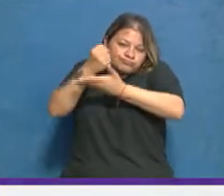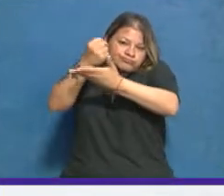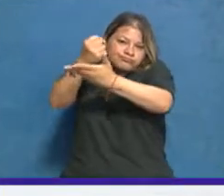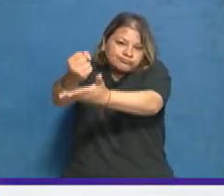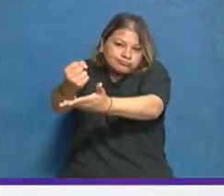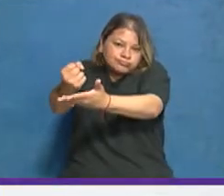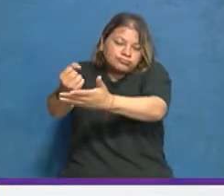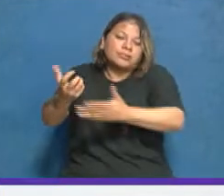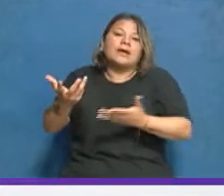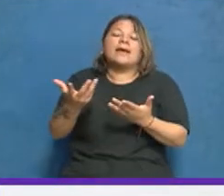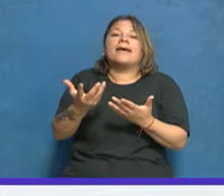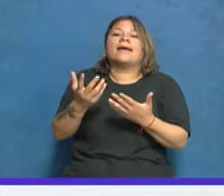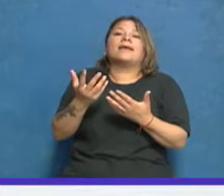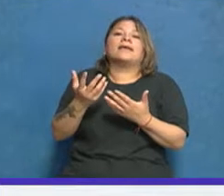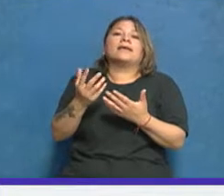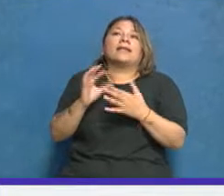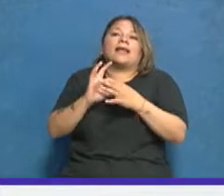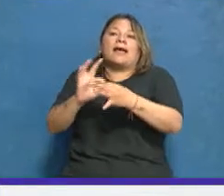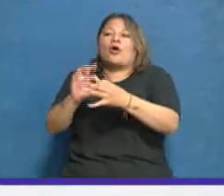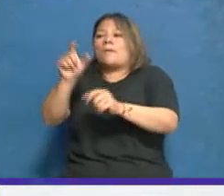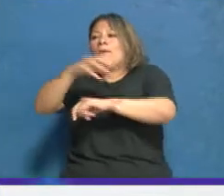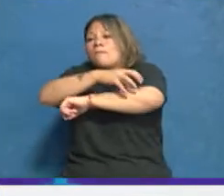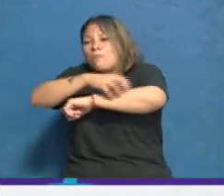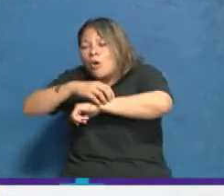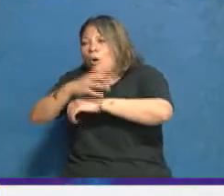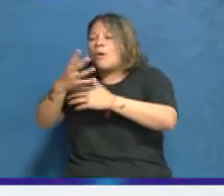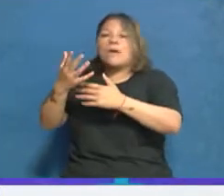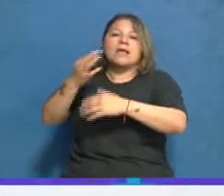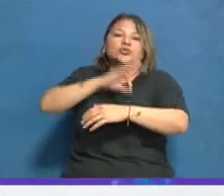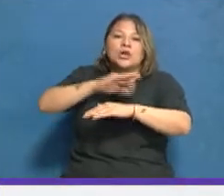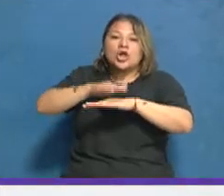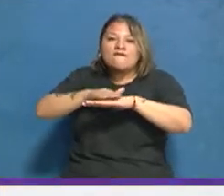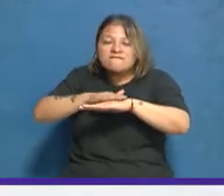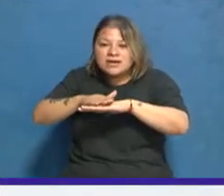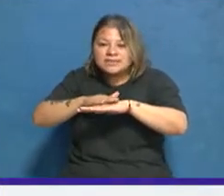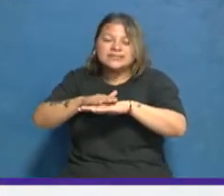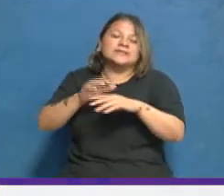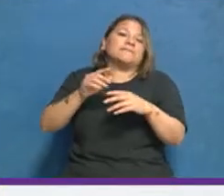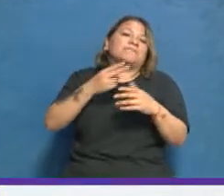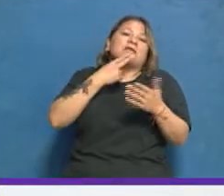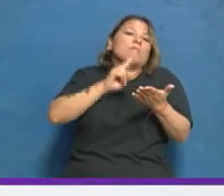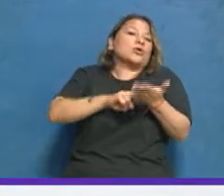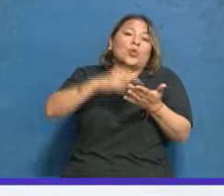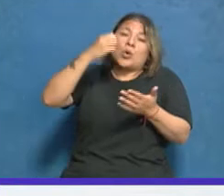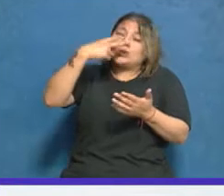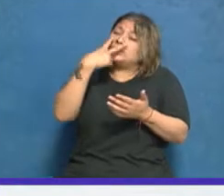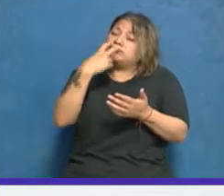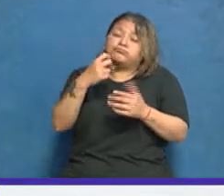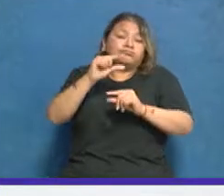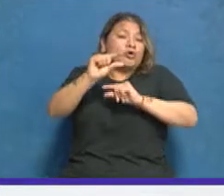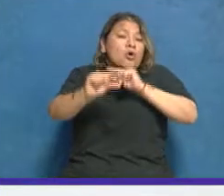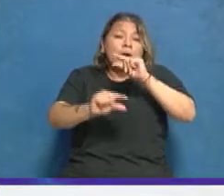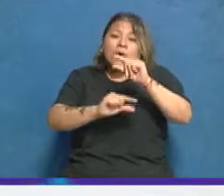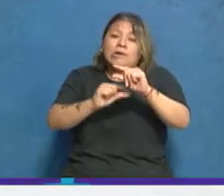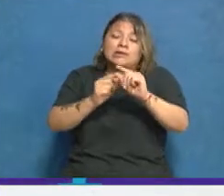estos apartados que tienen que ver con la vulnerabilidad social. Tarifa eléctrica que poco a poco se va complejizando, como